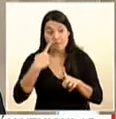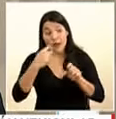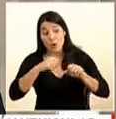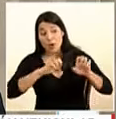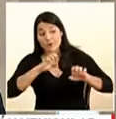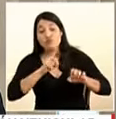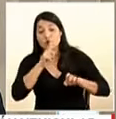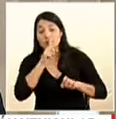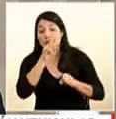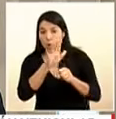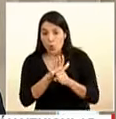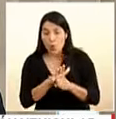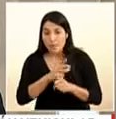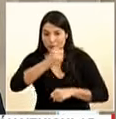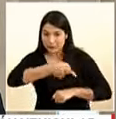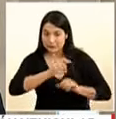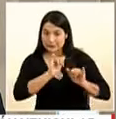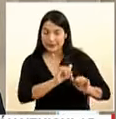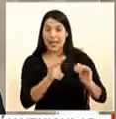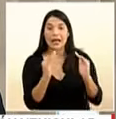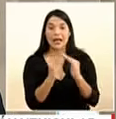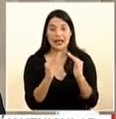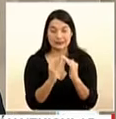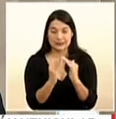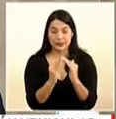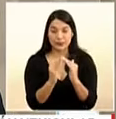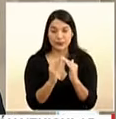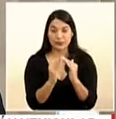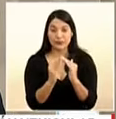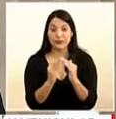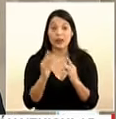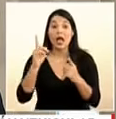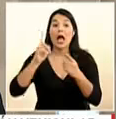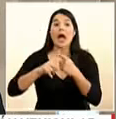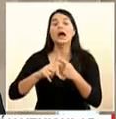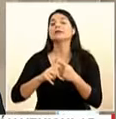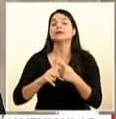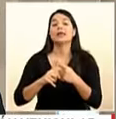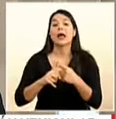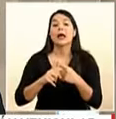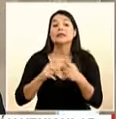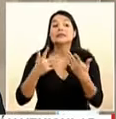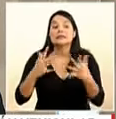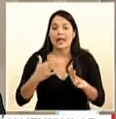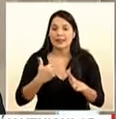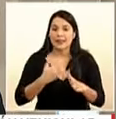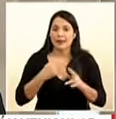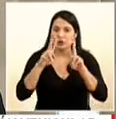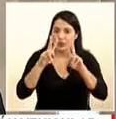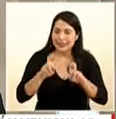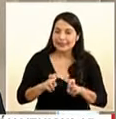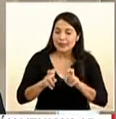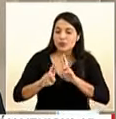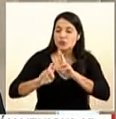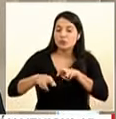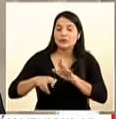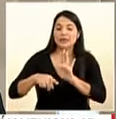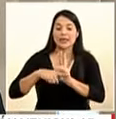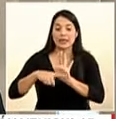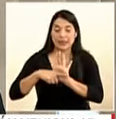que se esté cumpliendo la ordenanza sanitaria de mantenerse aislado hasta que no tengamos las pruebas que consecutivamente